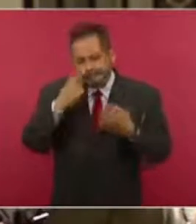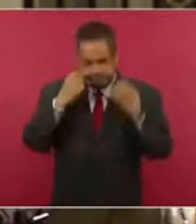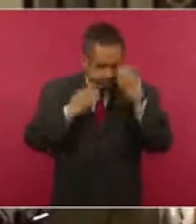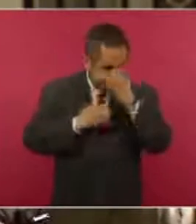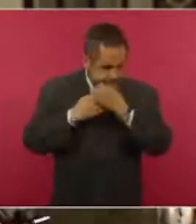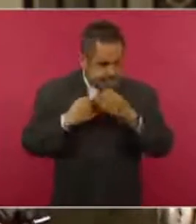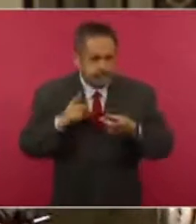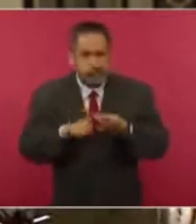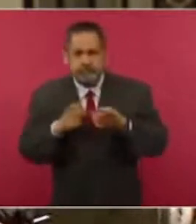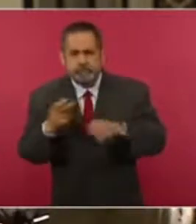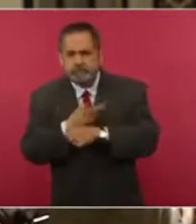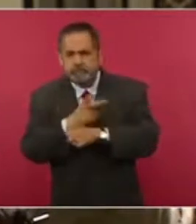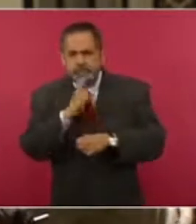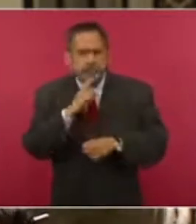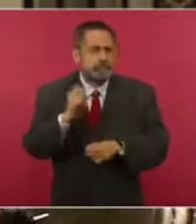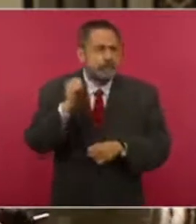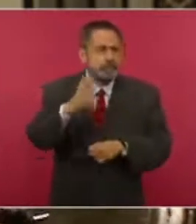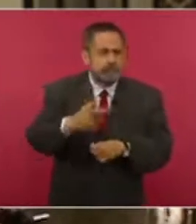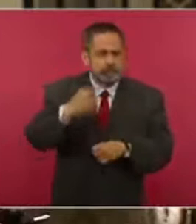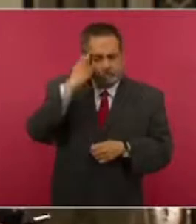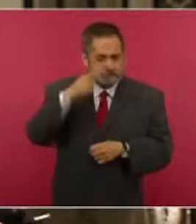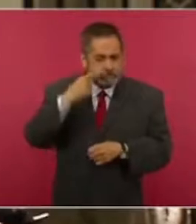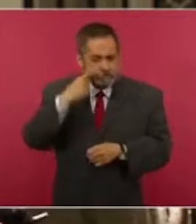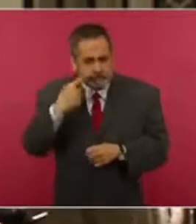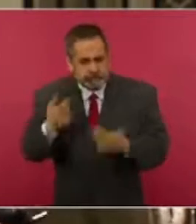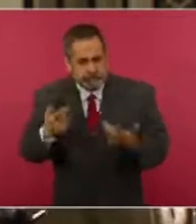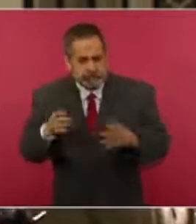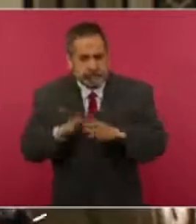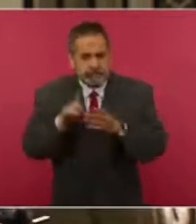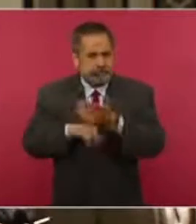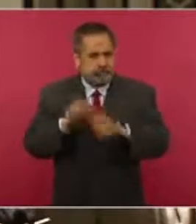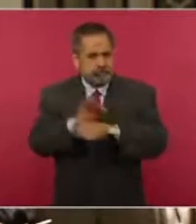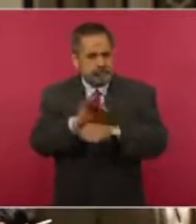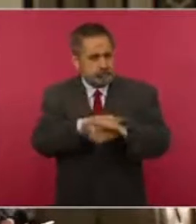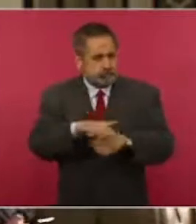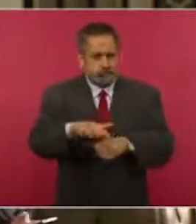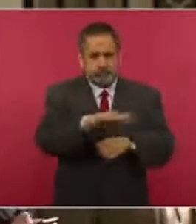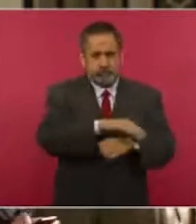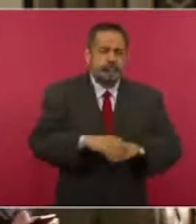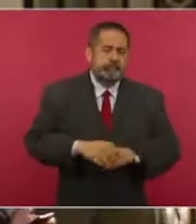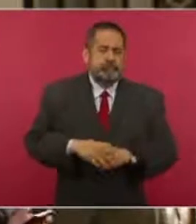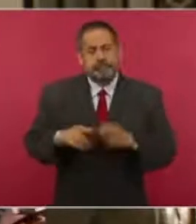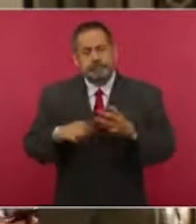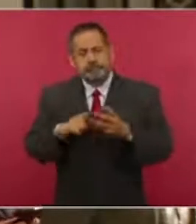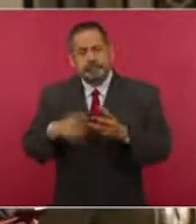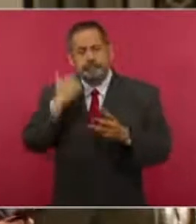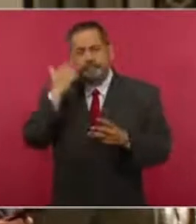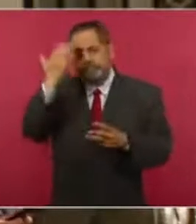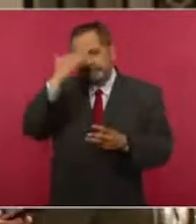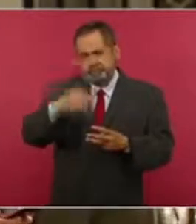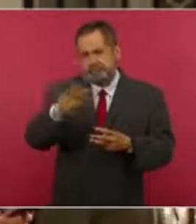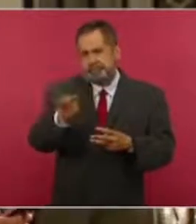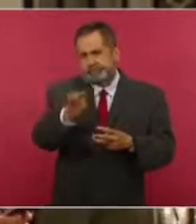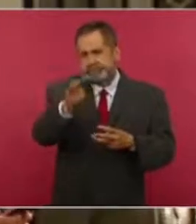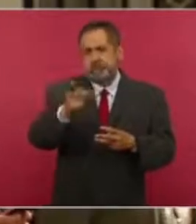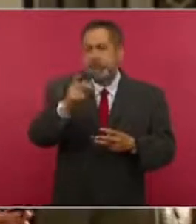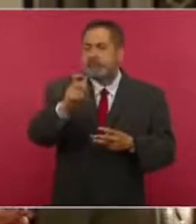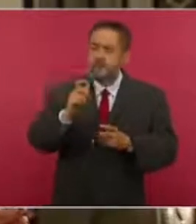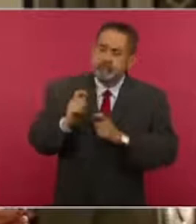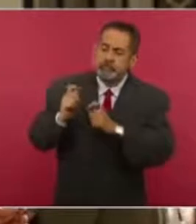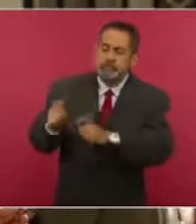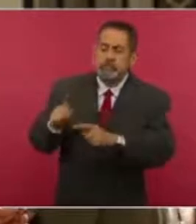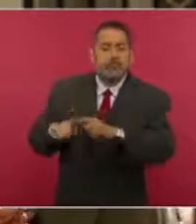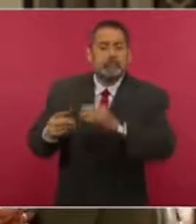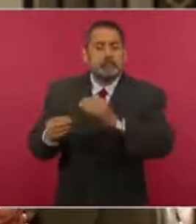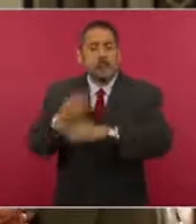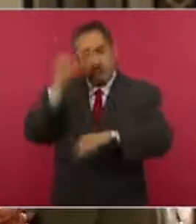diagnóstico? ¿Habrá alguna respuesta que se traduzca en hechos para esa zona? Y quería saber, señor presidente, si usted hizo alguna encomienda en especial al